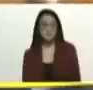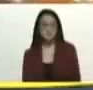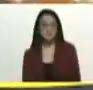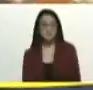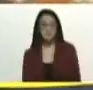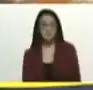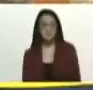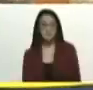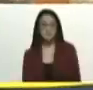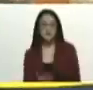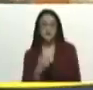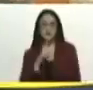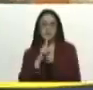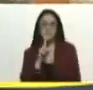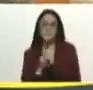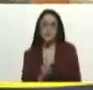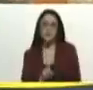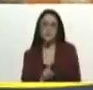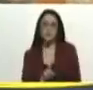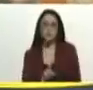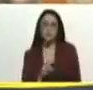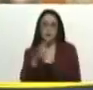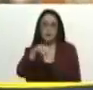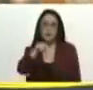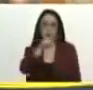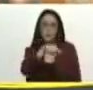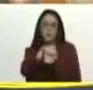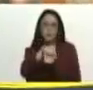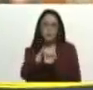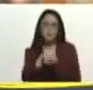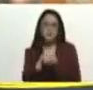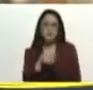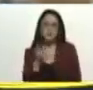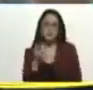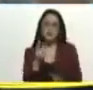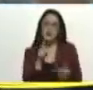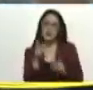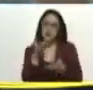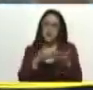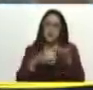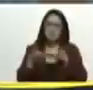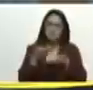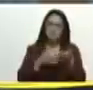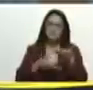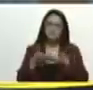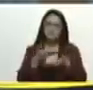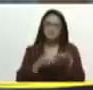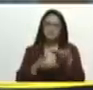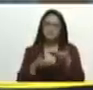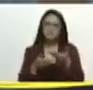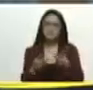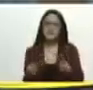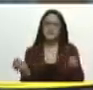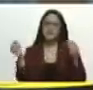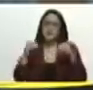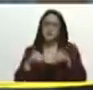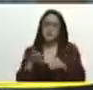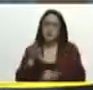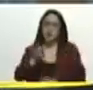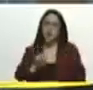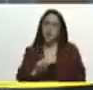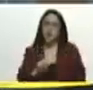Quisiera preguntarle si ustedes han negociado reanudar la compra